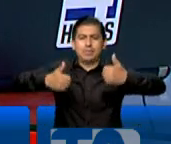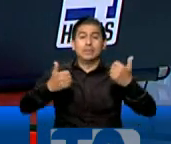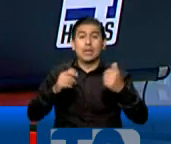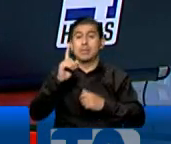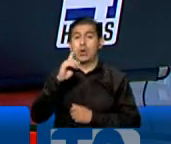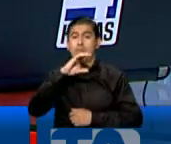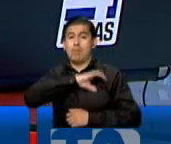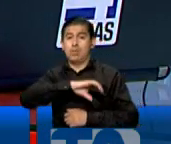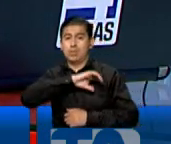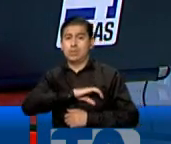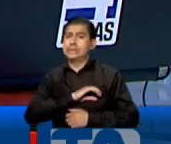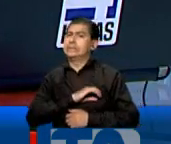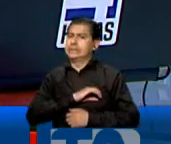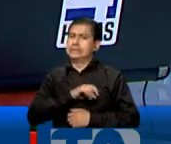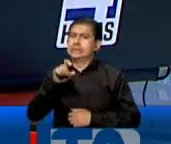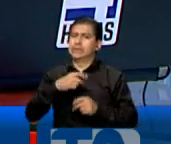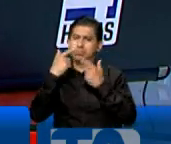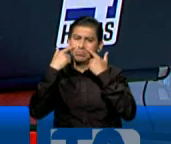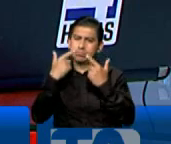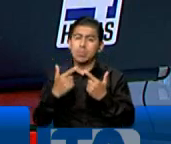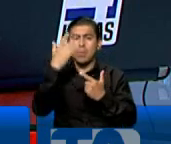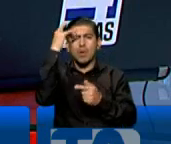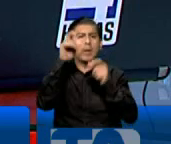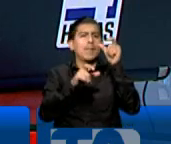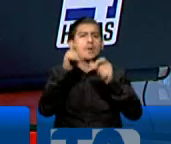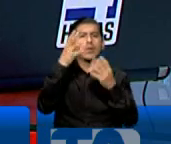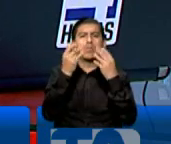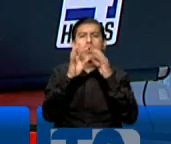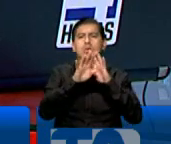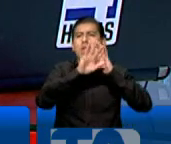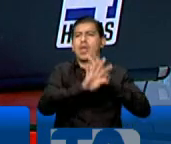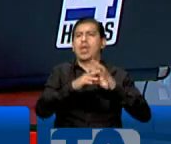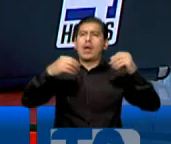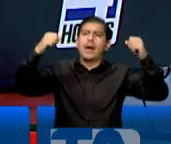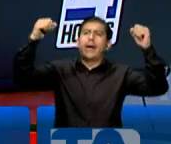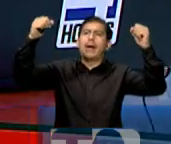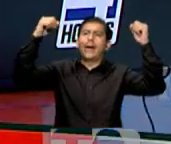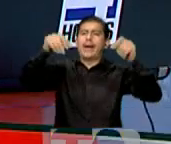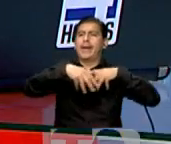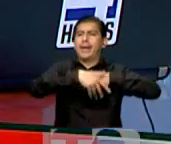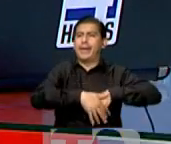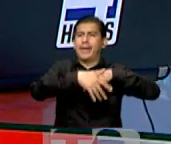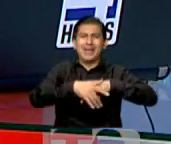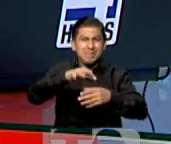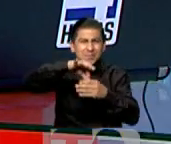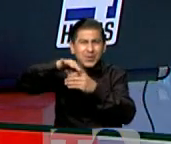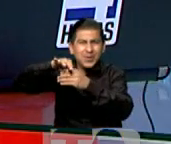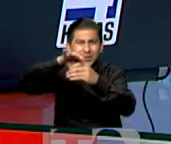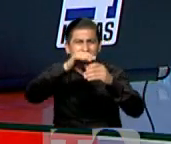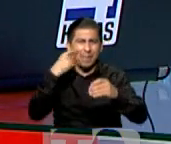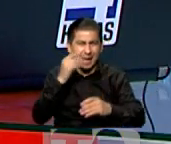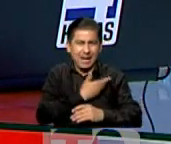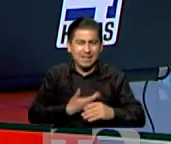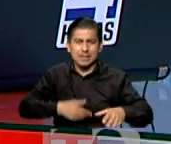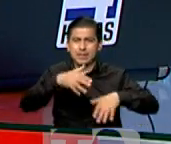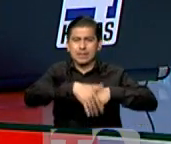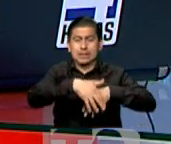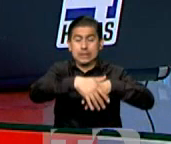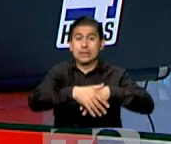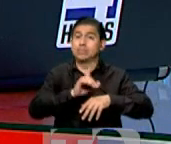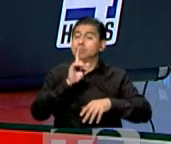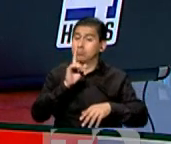para evitar aglomeraciones en espacios públicos debido al riesgo del COVID-19. Para la jornada electoral se utilizará la